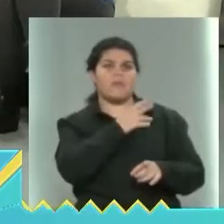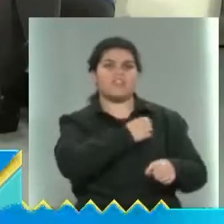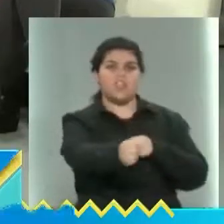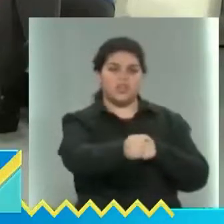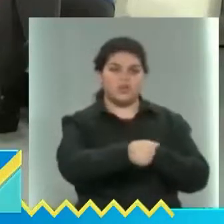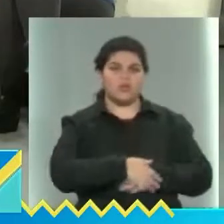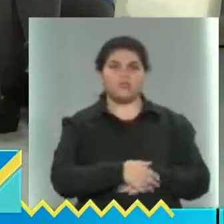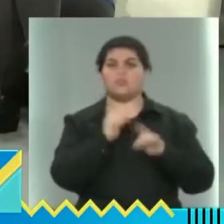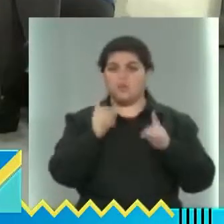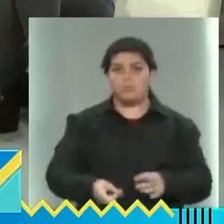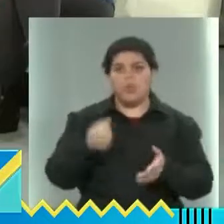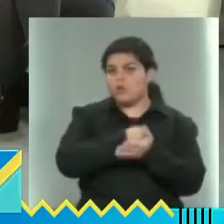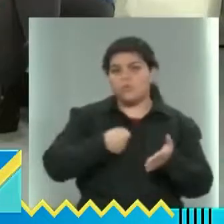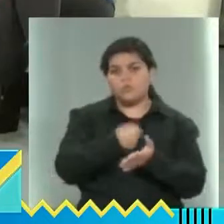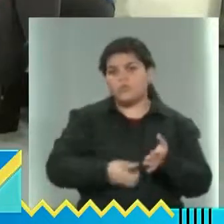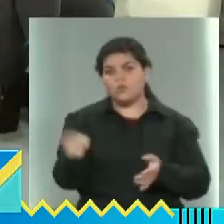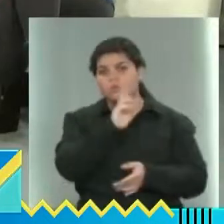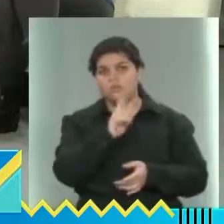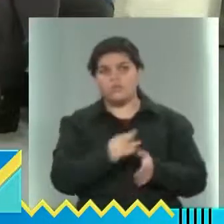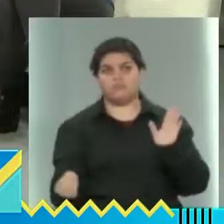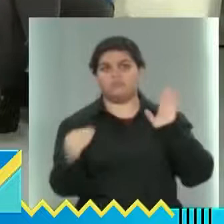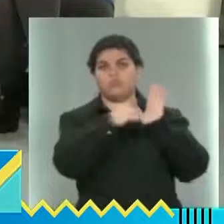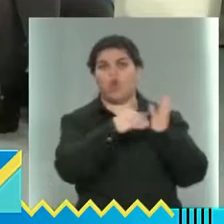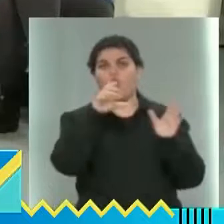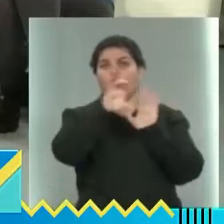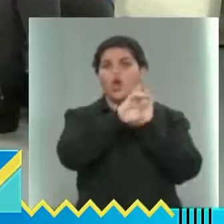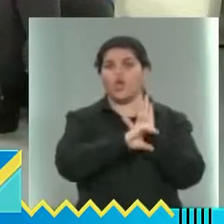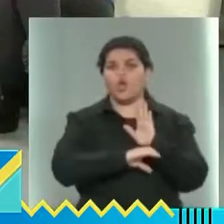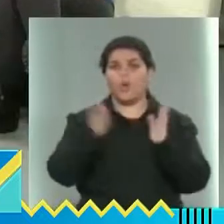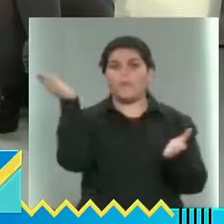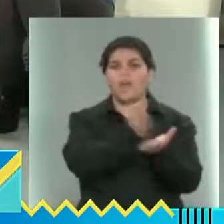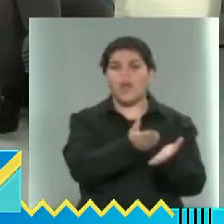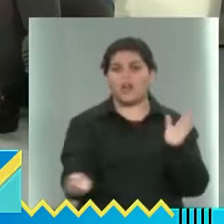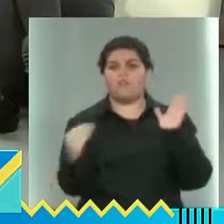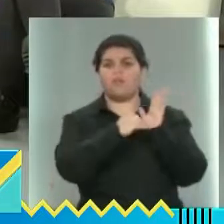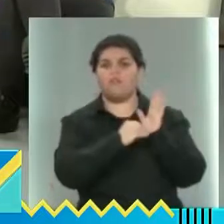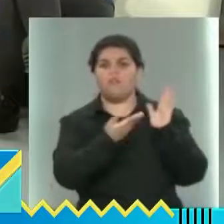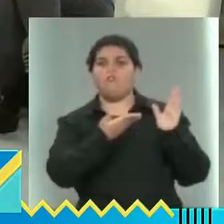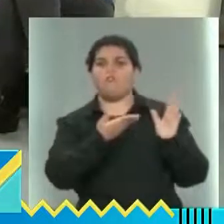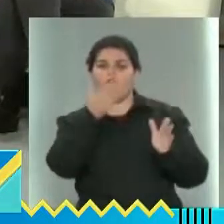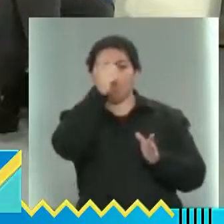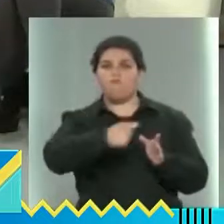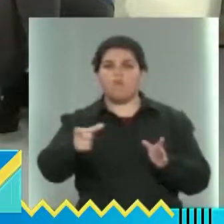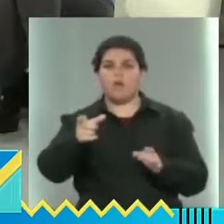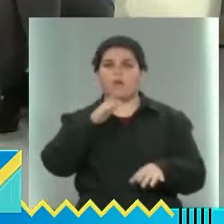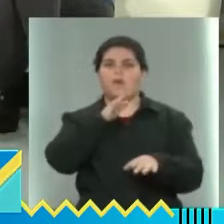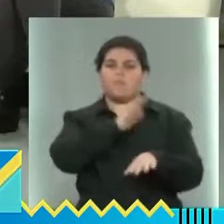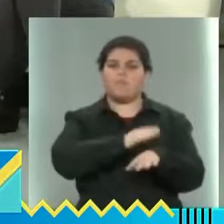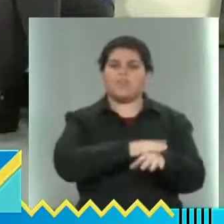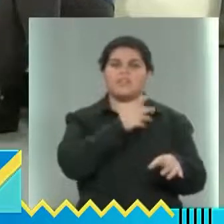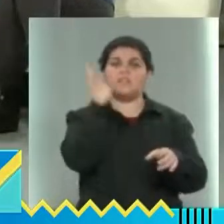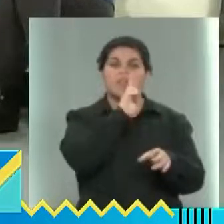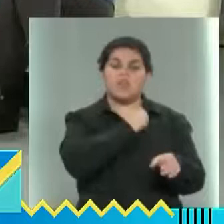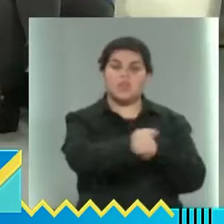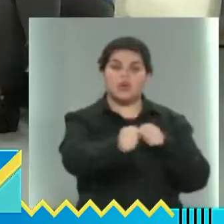que también fue una lucha feminista, nosotros pusimos en el Código Penal la figura del femicidio. ¿Cómo podemos pensarnos todo lo que tiene que ver con